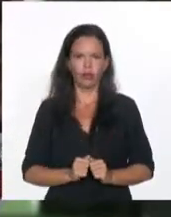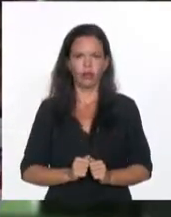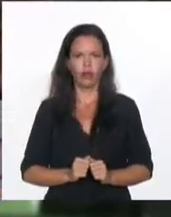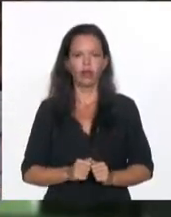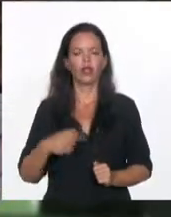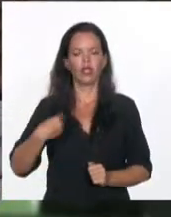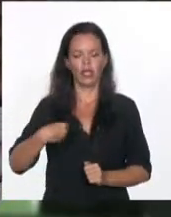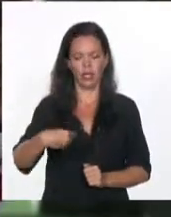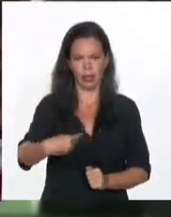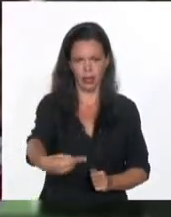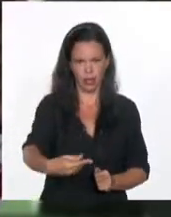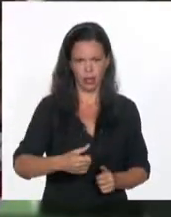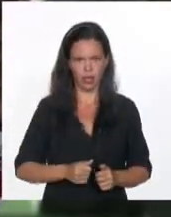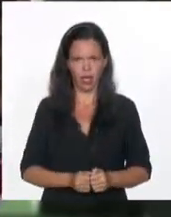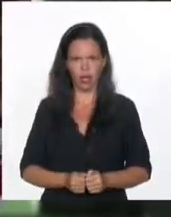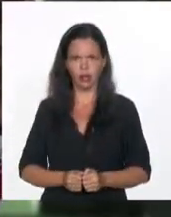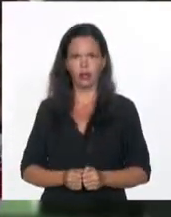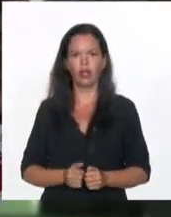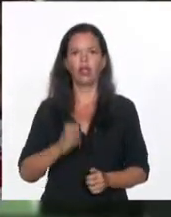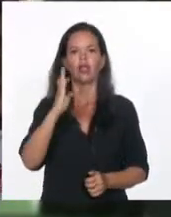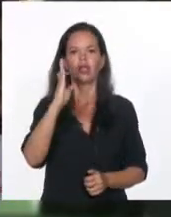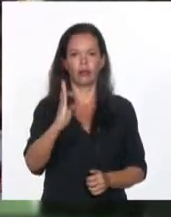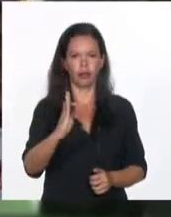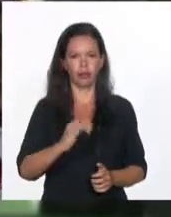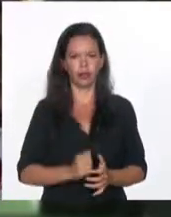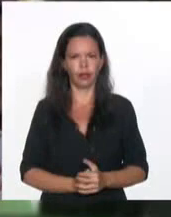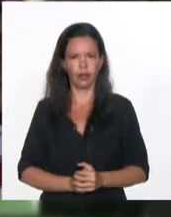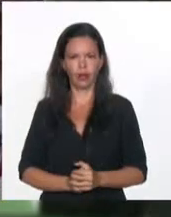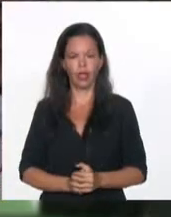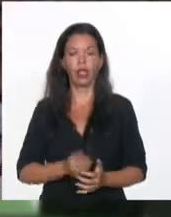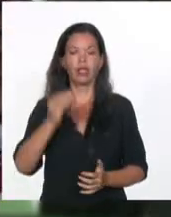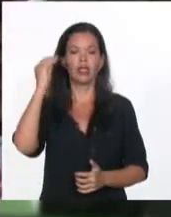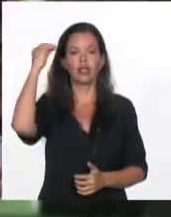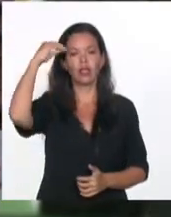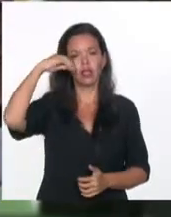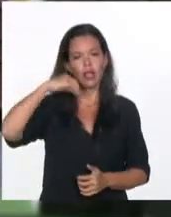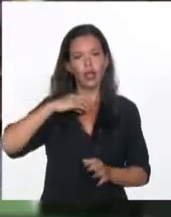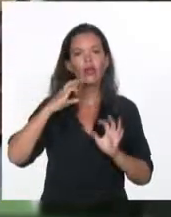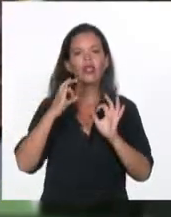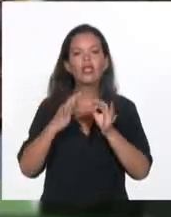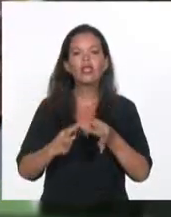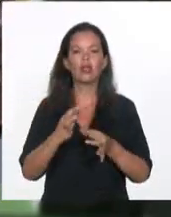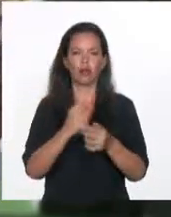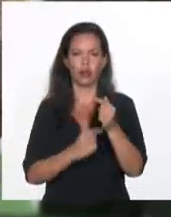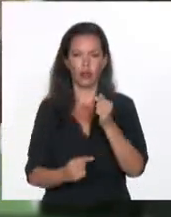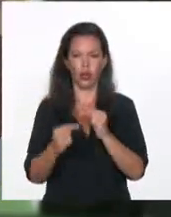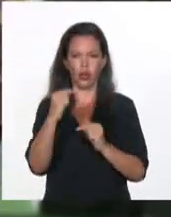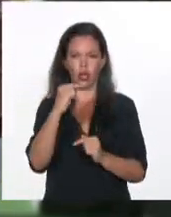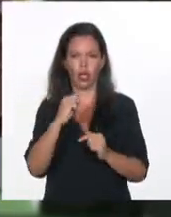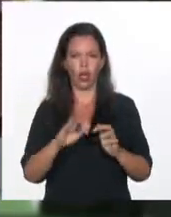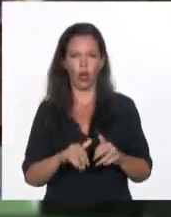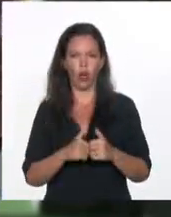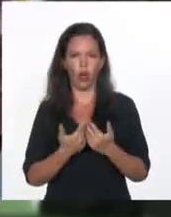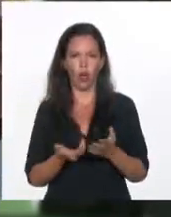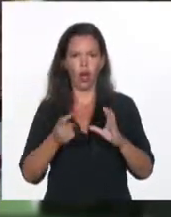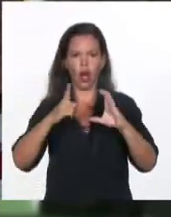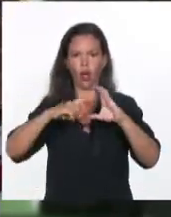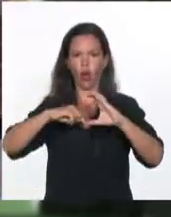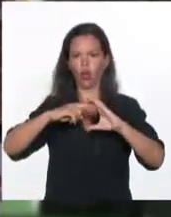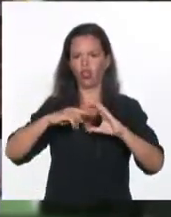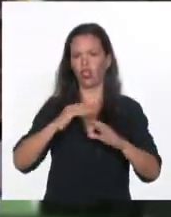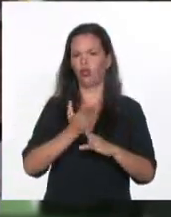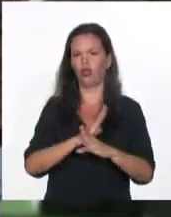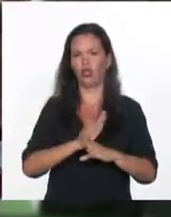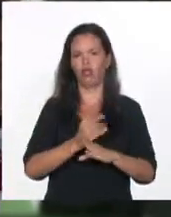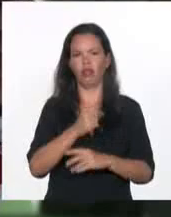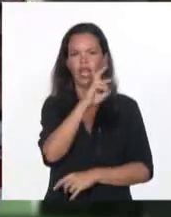sistematicidad y honestidad, teniendo siempre como premisa el concepto de revolución de